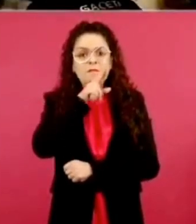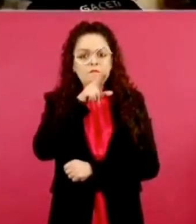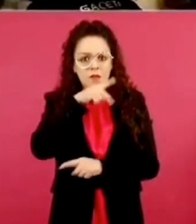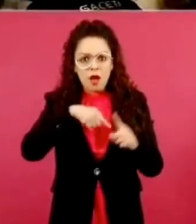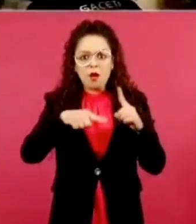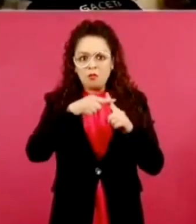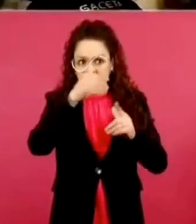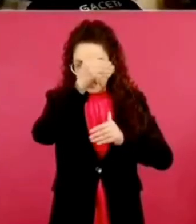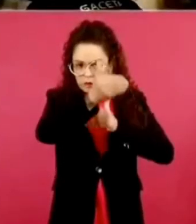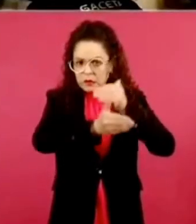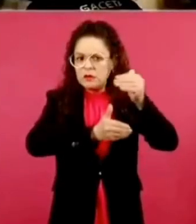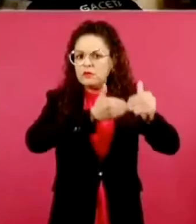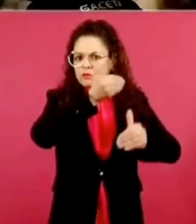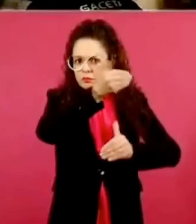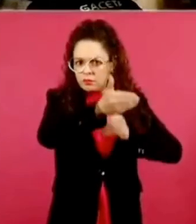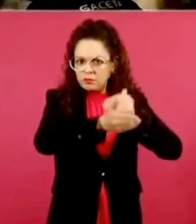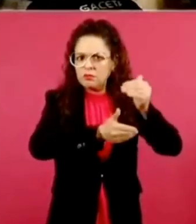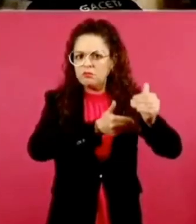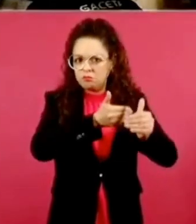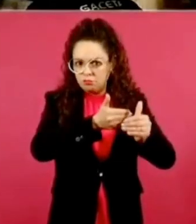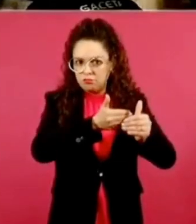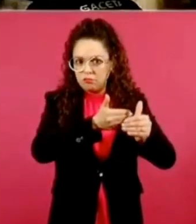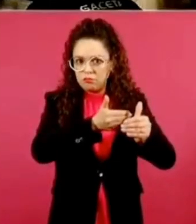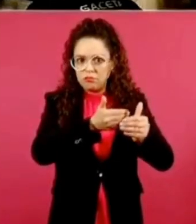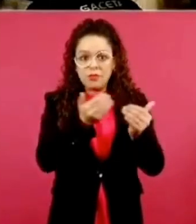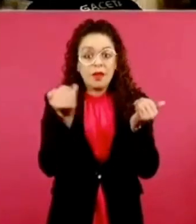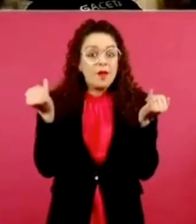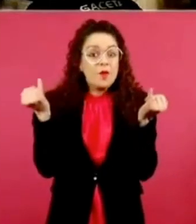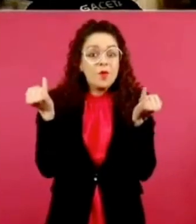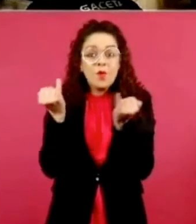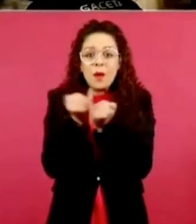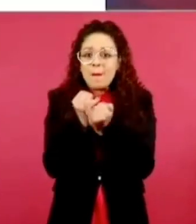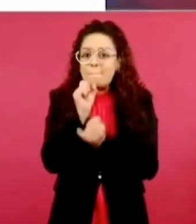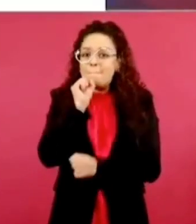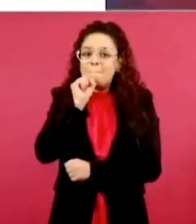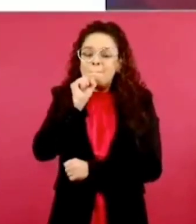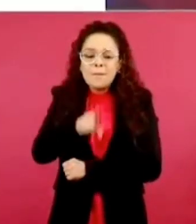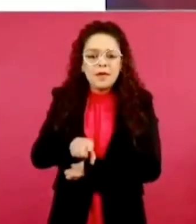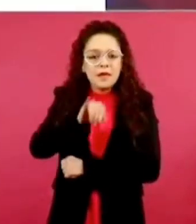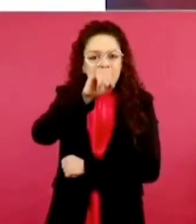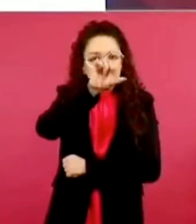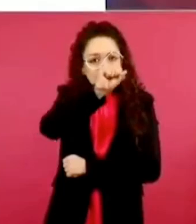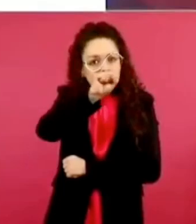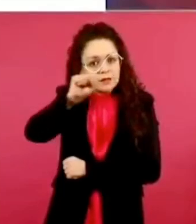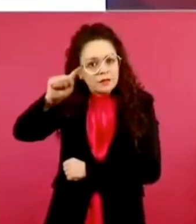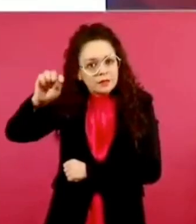el caso del ISSSTE, que eso fue lo peor,